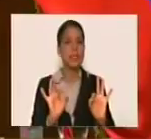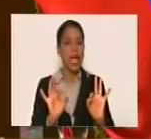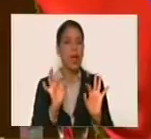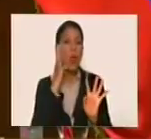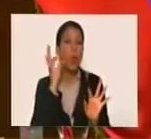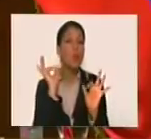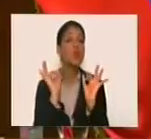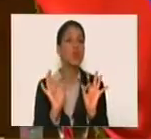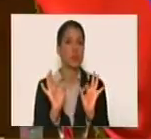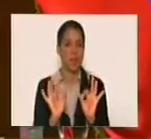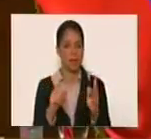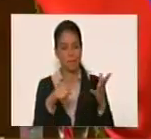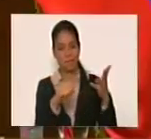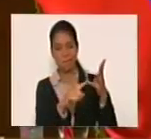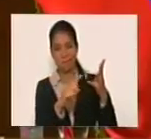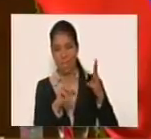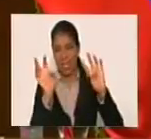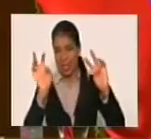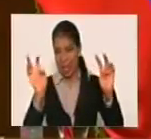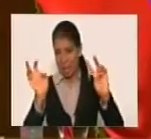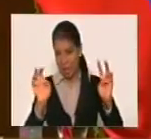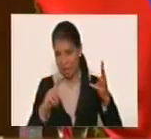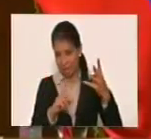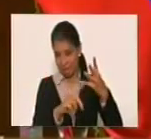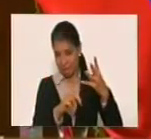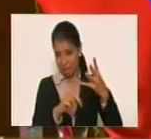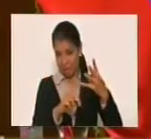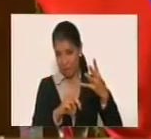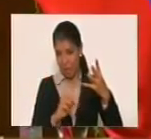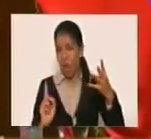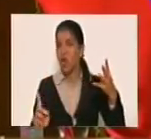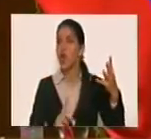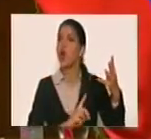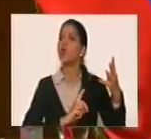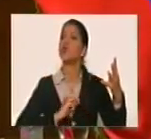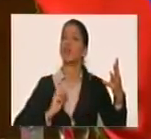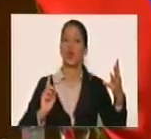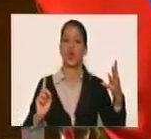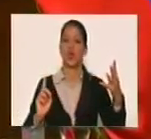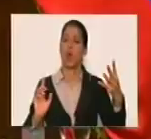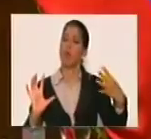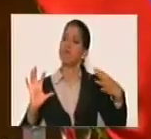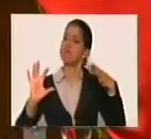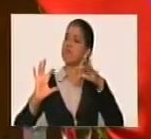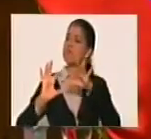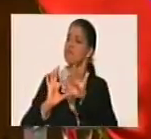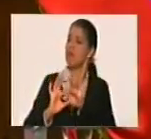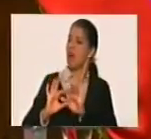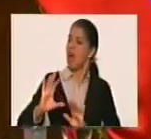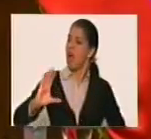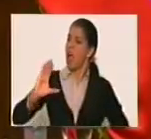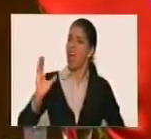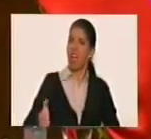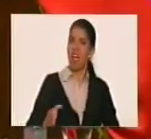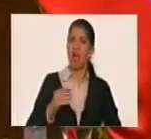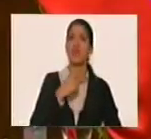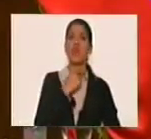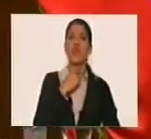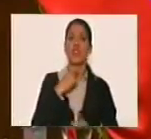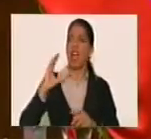se trató con mucha delicadeza, hay que decirlo. Nosotros no somos amigos de la línea